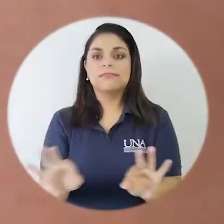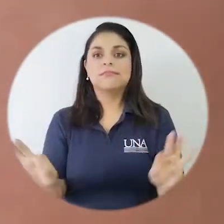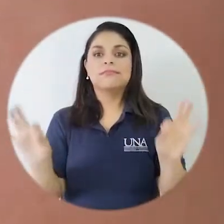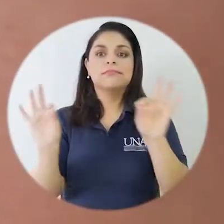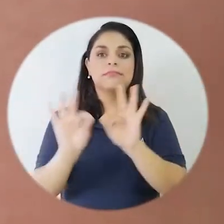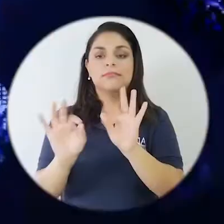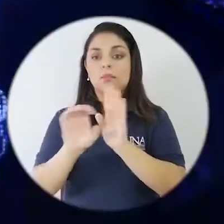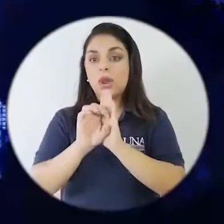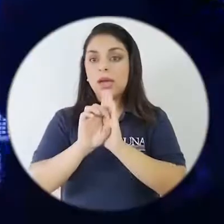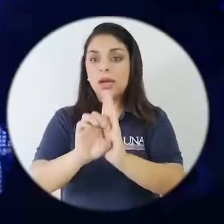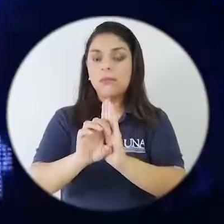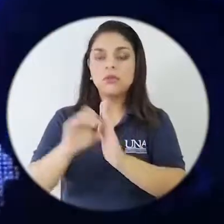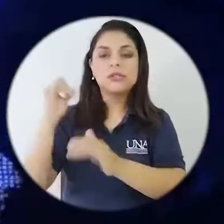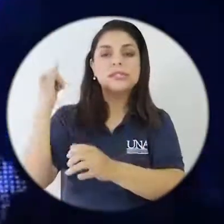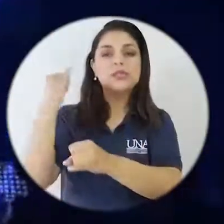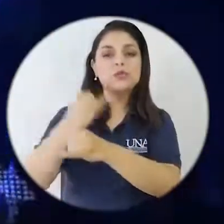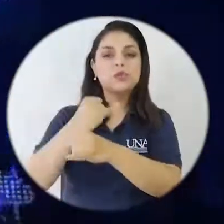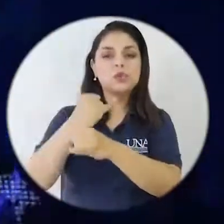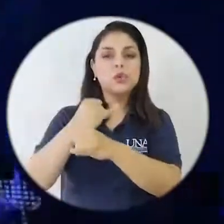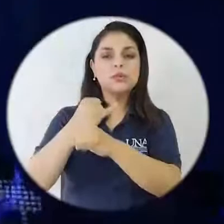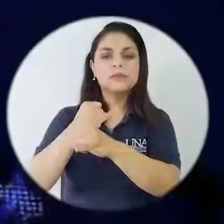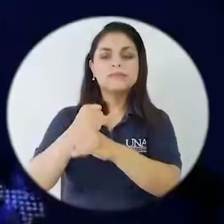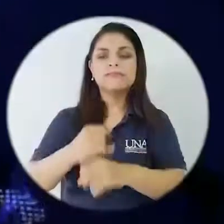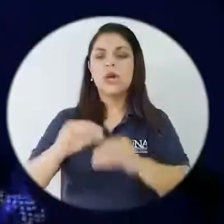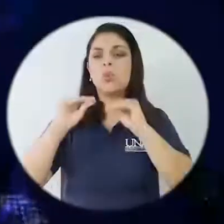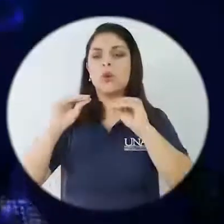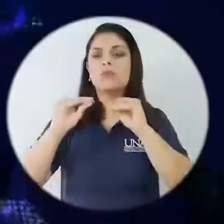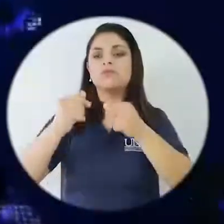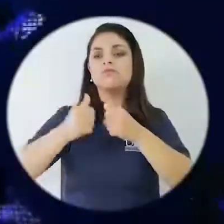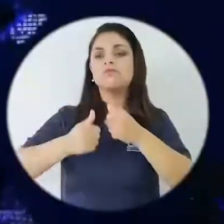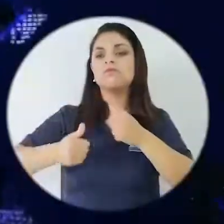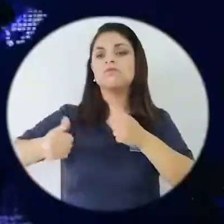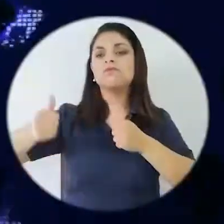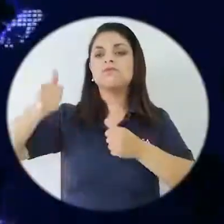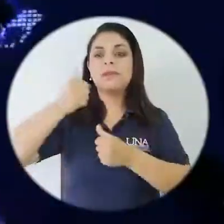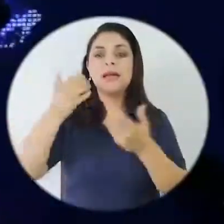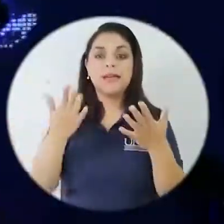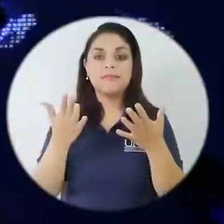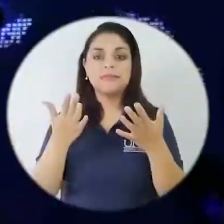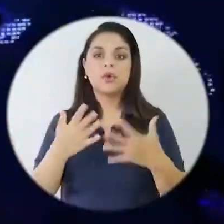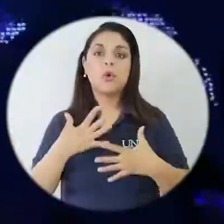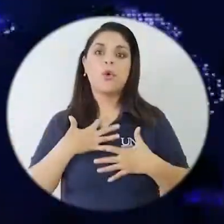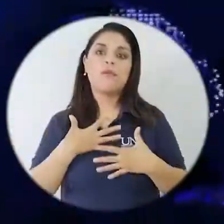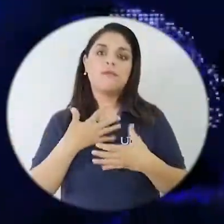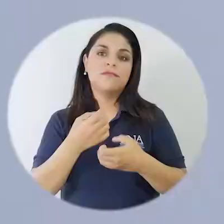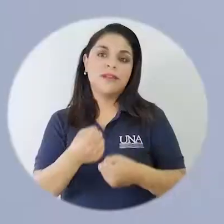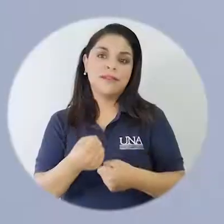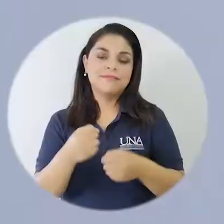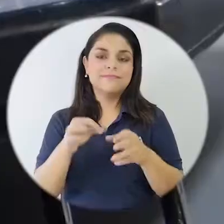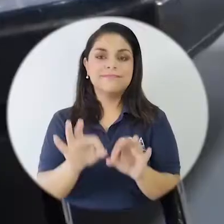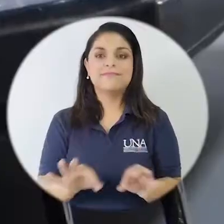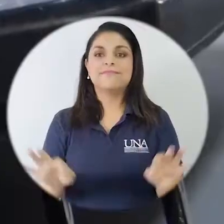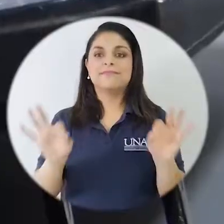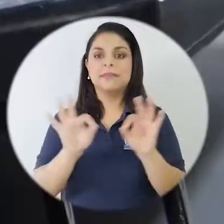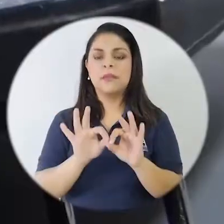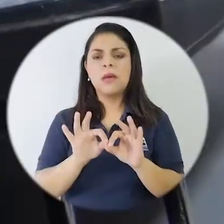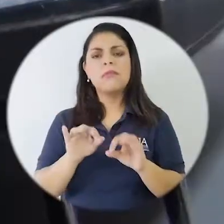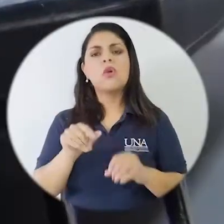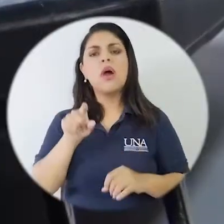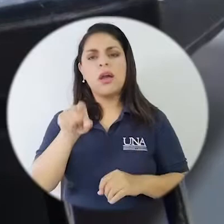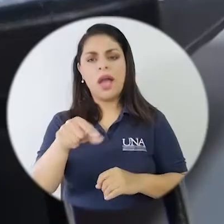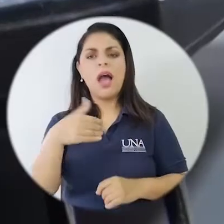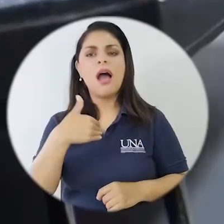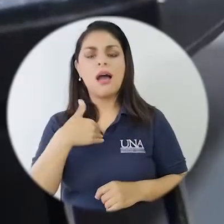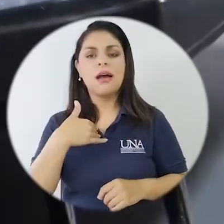por ejemplo, instituciones de educación superior, donde el tema de la confianza es muy importante. Sin embargo, esos tienen sus pros y sus contras,